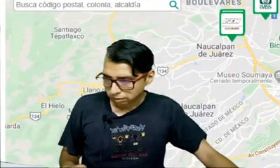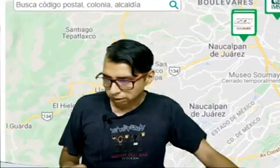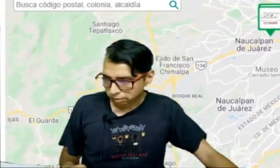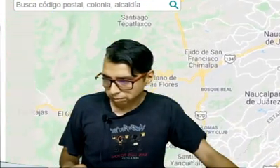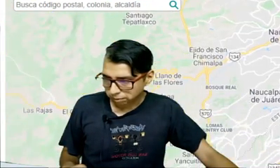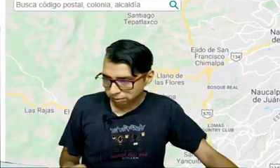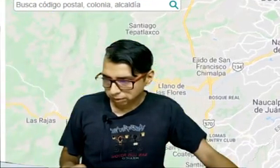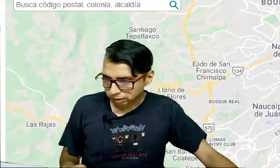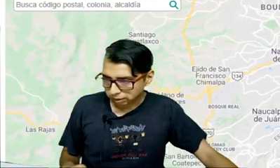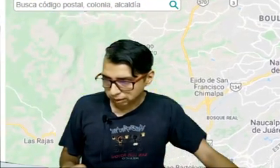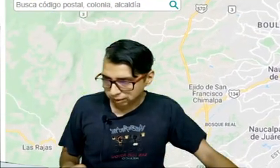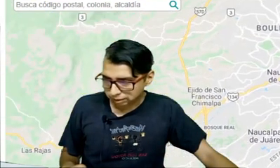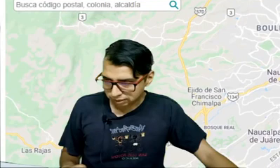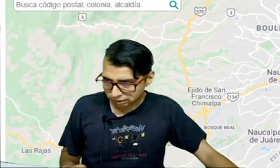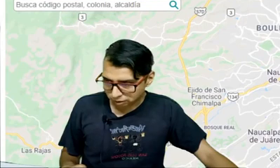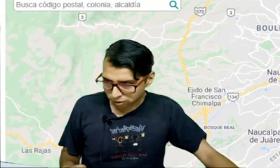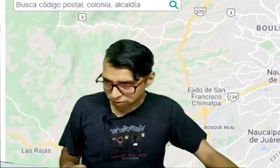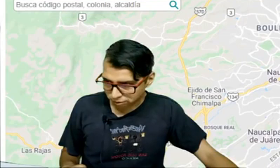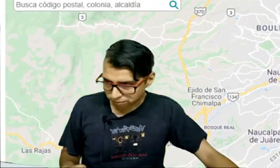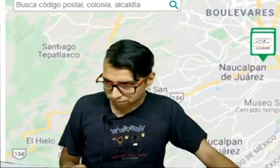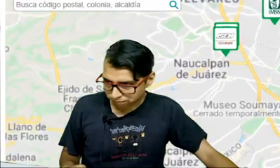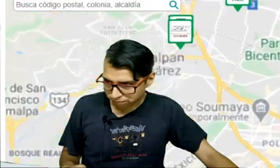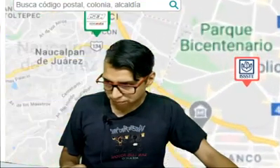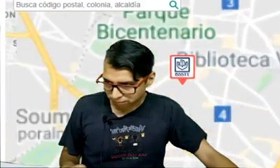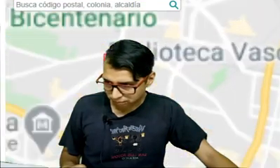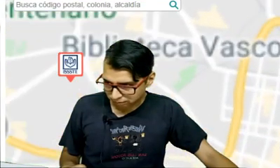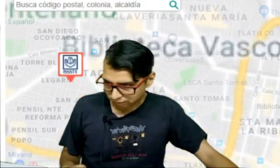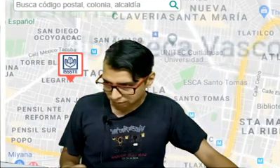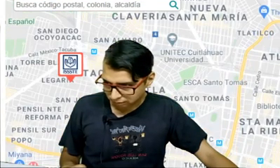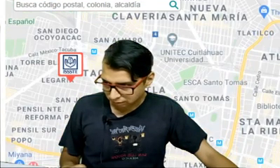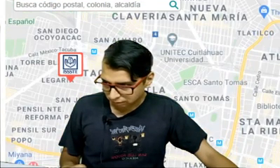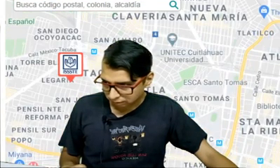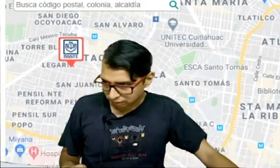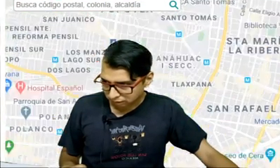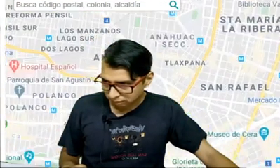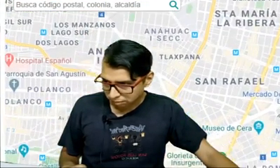por ejemplo aquí en el centro